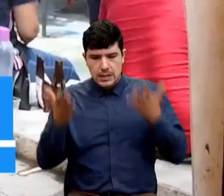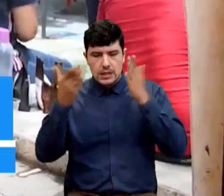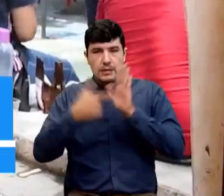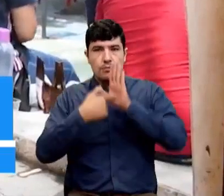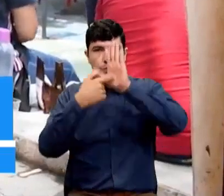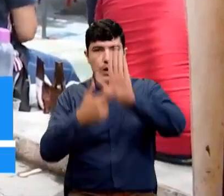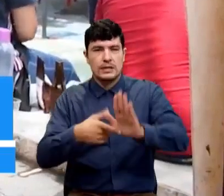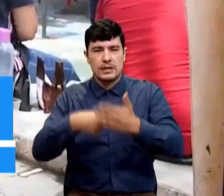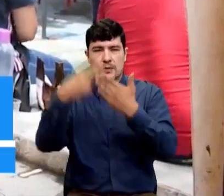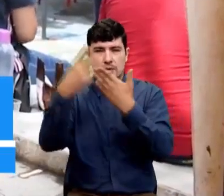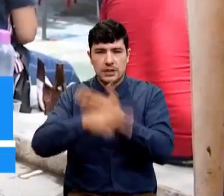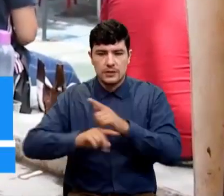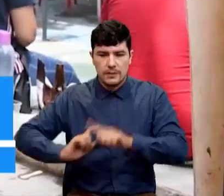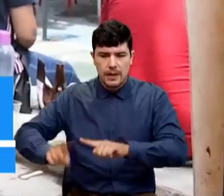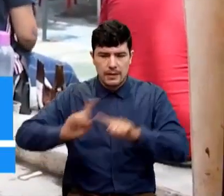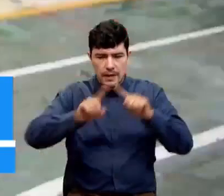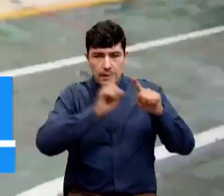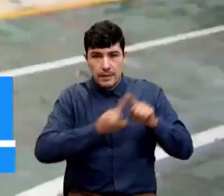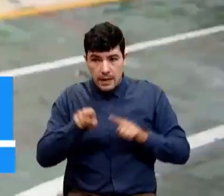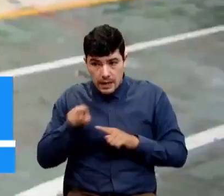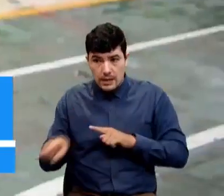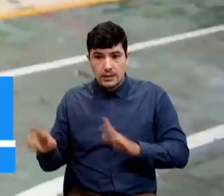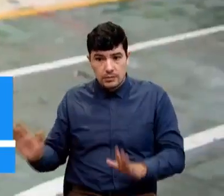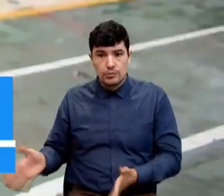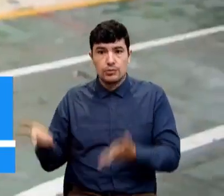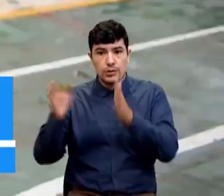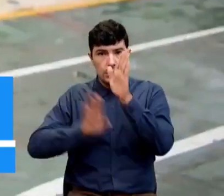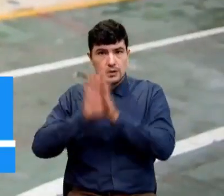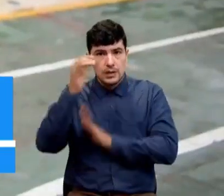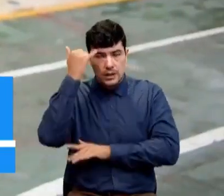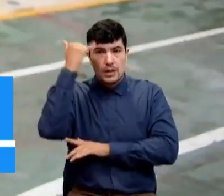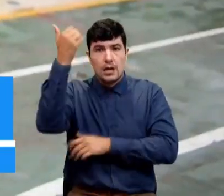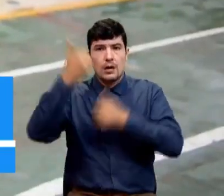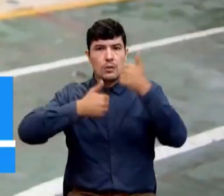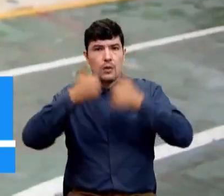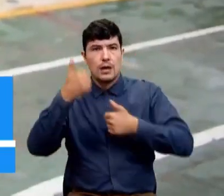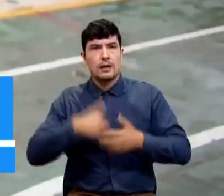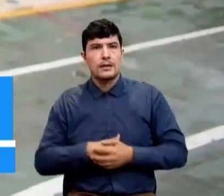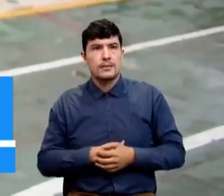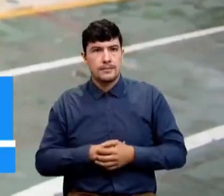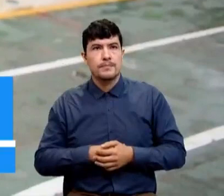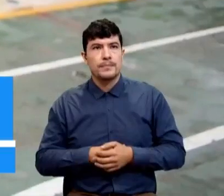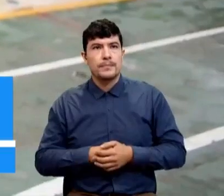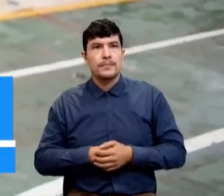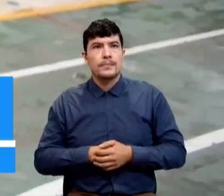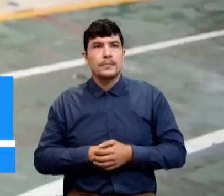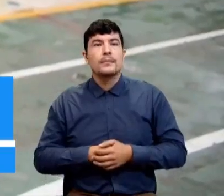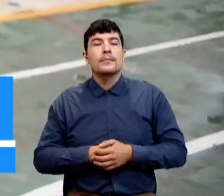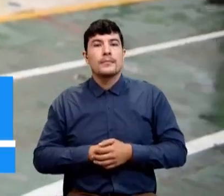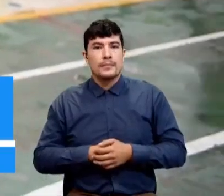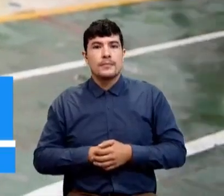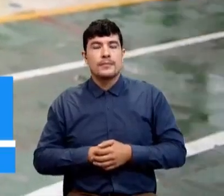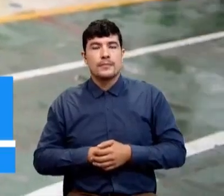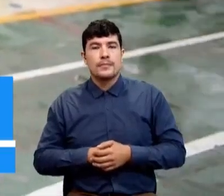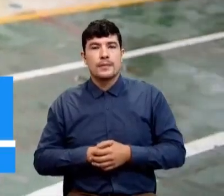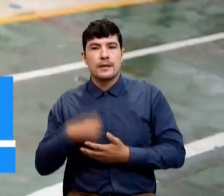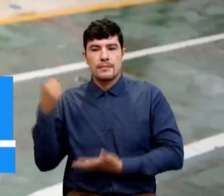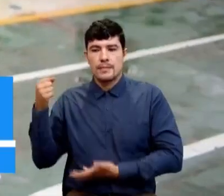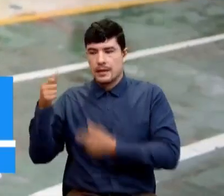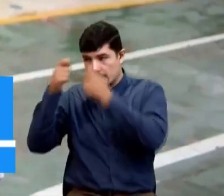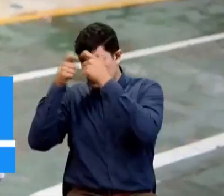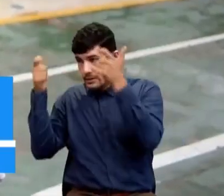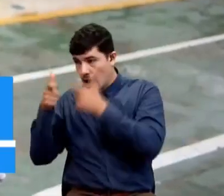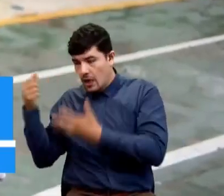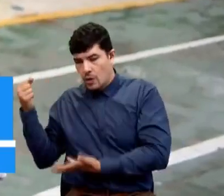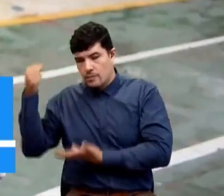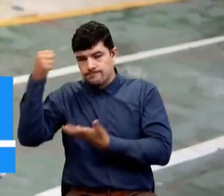nuestros proyectos y ella nos impulse la expectativa es lograr llegar con la inversión Estatal a nuestros territorios